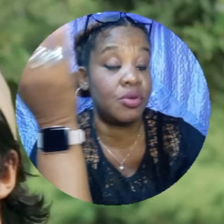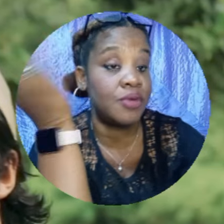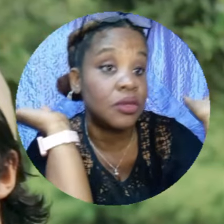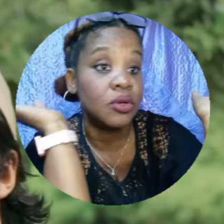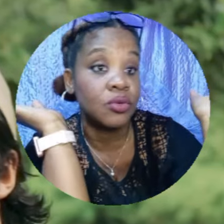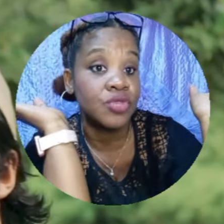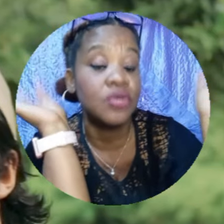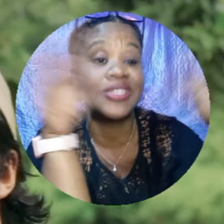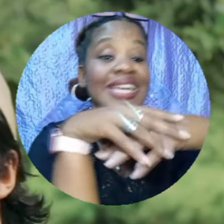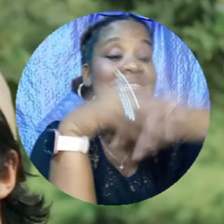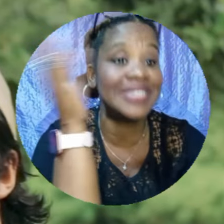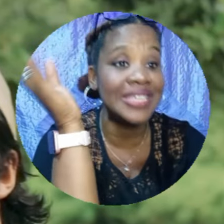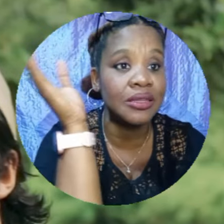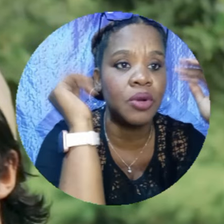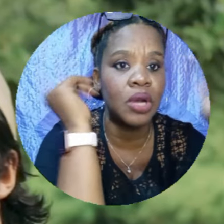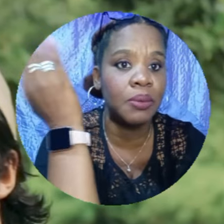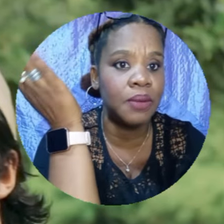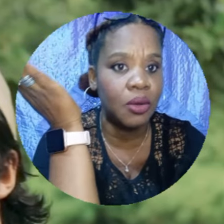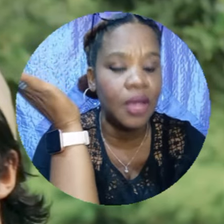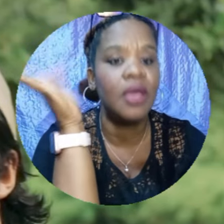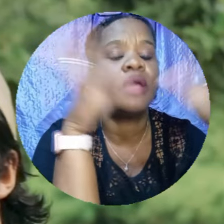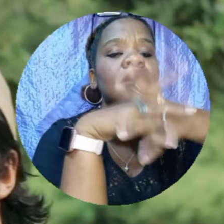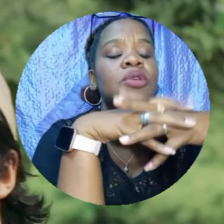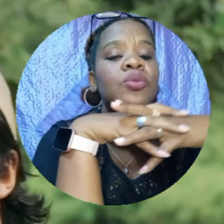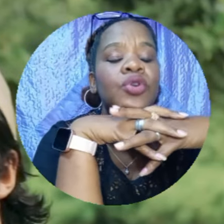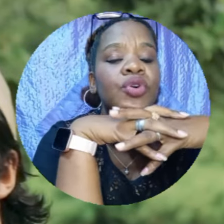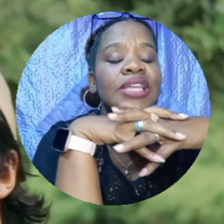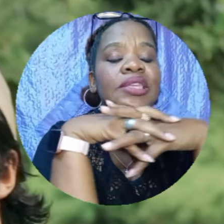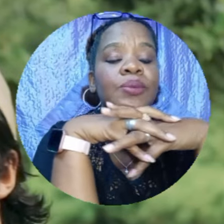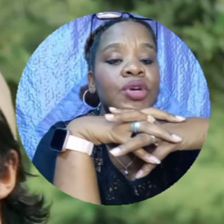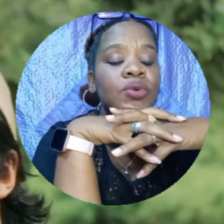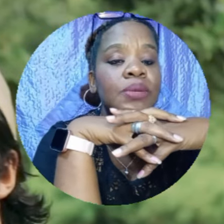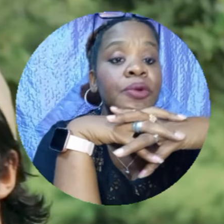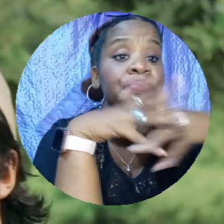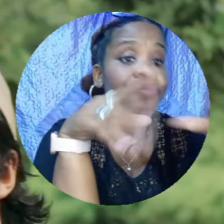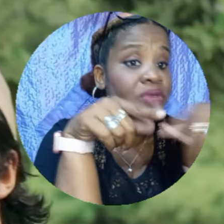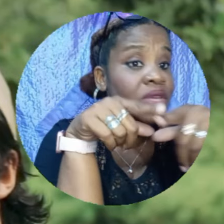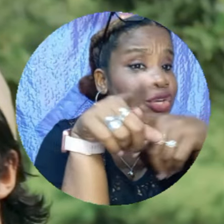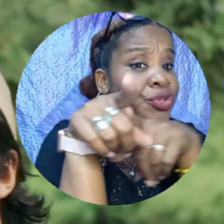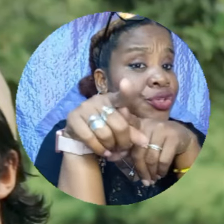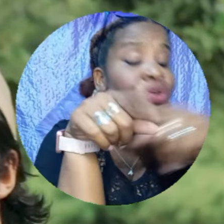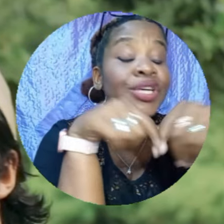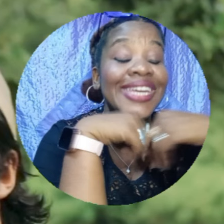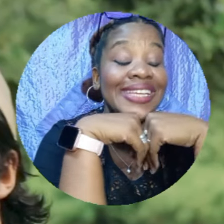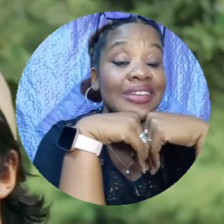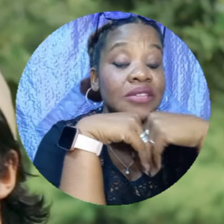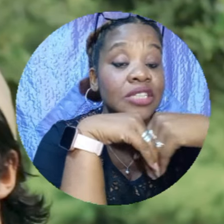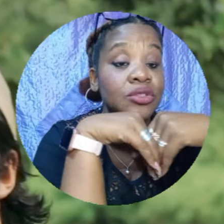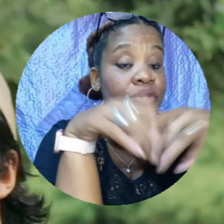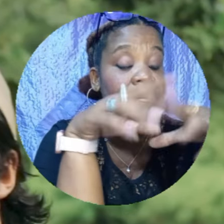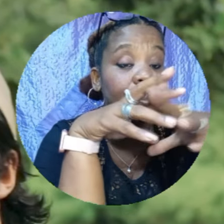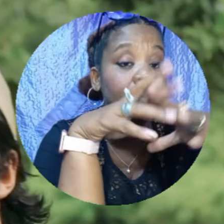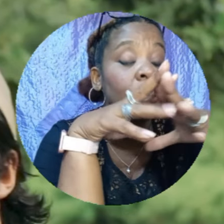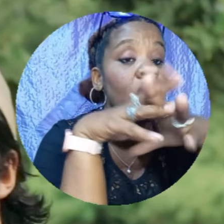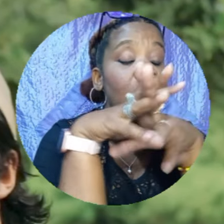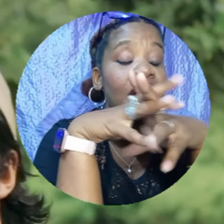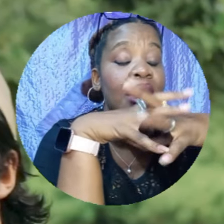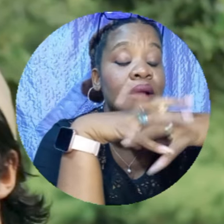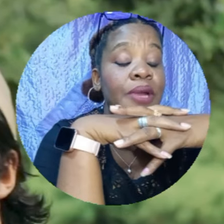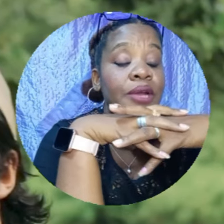yo no lo había visto en ningún sitio, quizás existe, pero es la primera vez que me topo con este tipo de turismo. Y lo otro con que él está hablando con